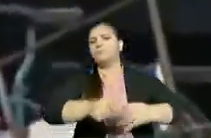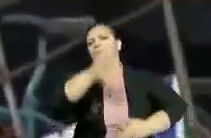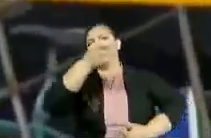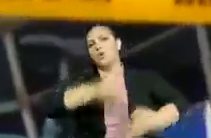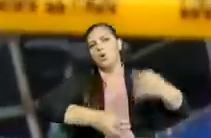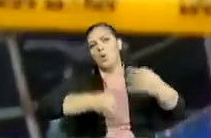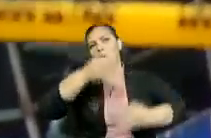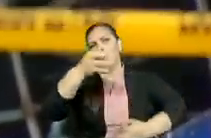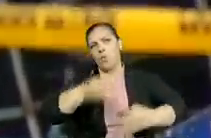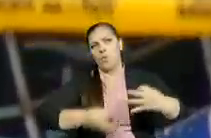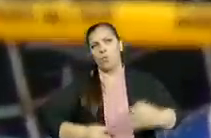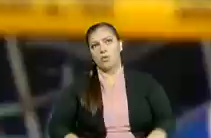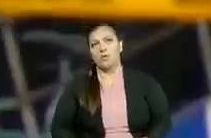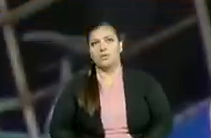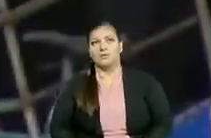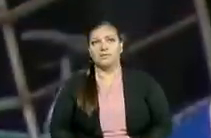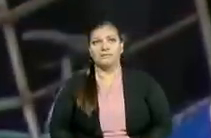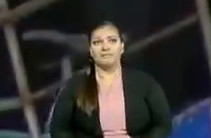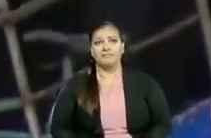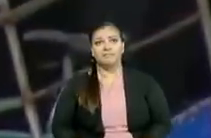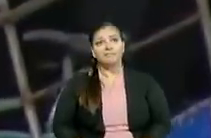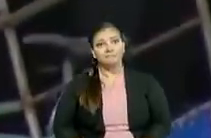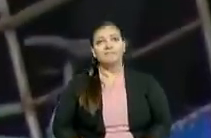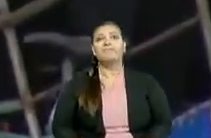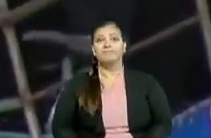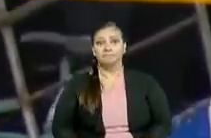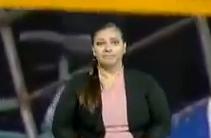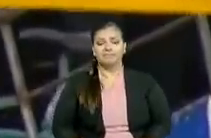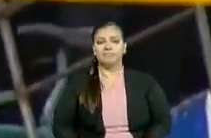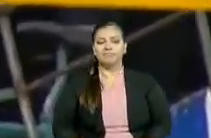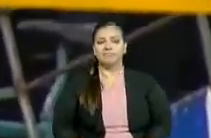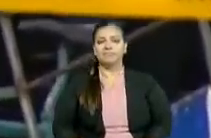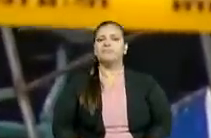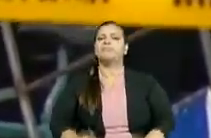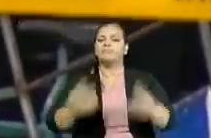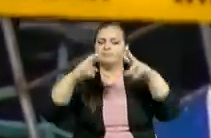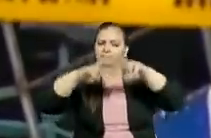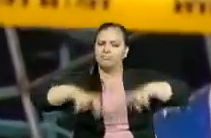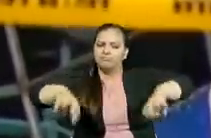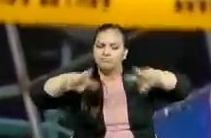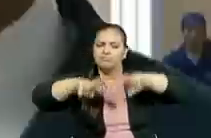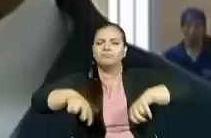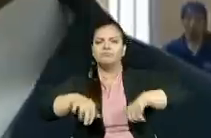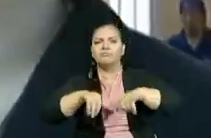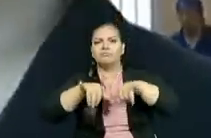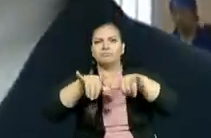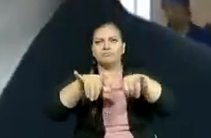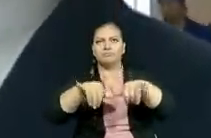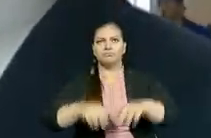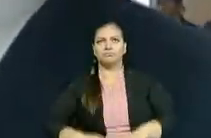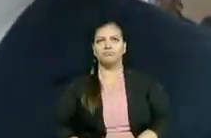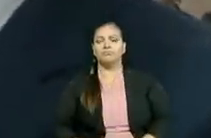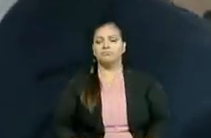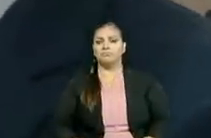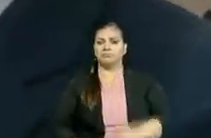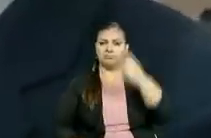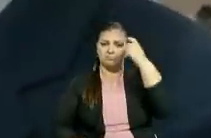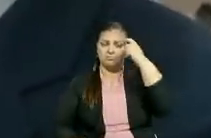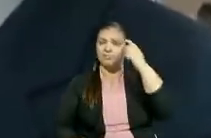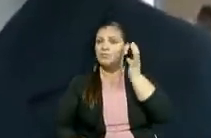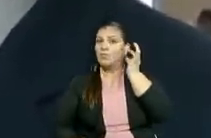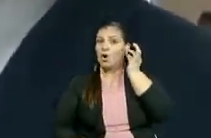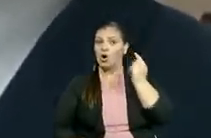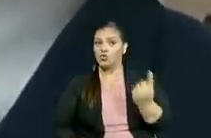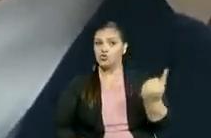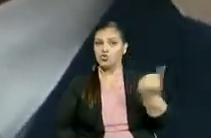se relacionan al asesinato, pero su confesión no permite cerrar el caso, ya que se debe continuar